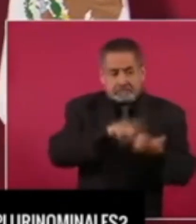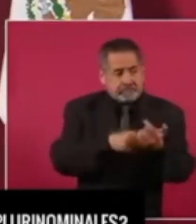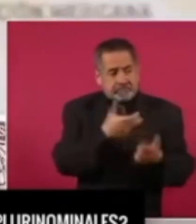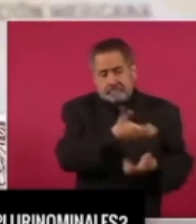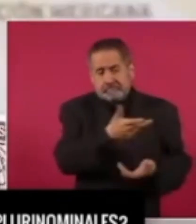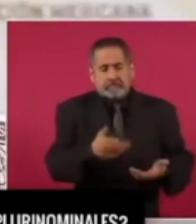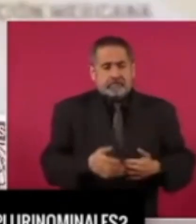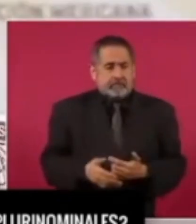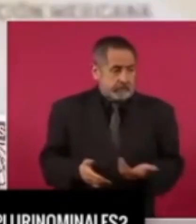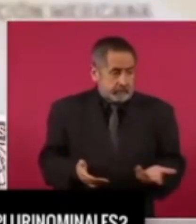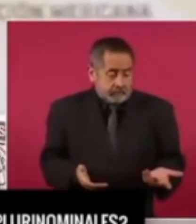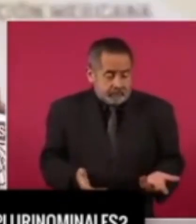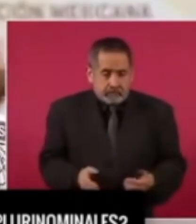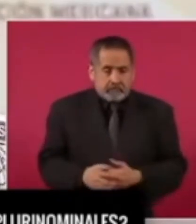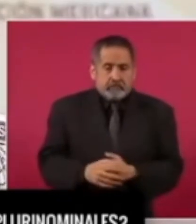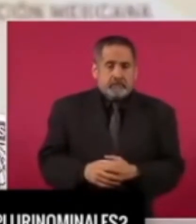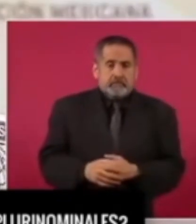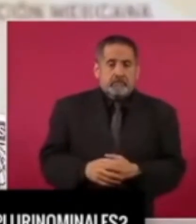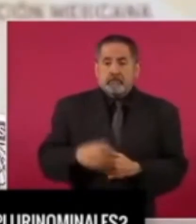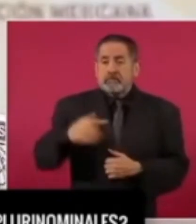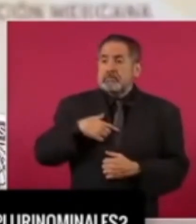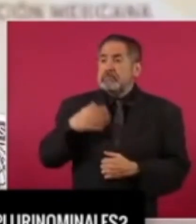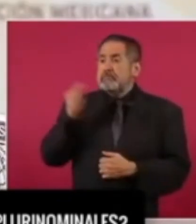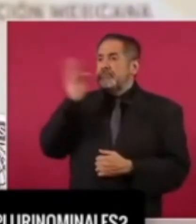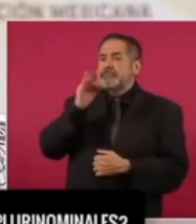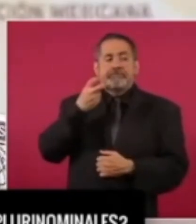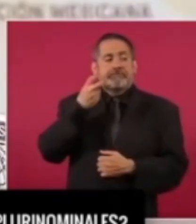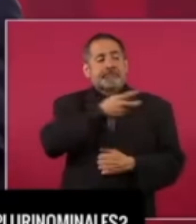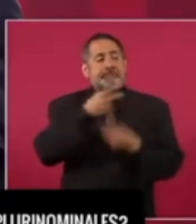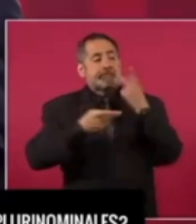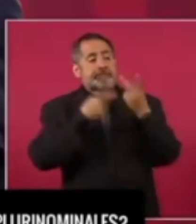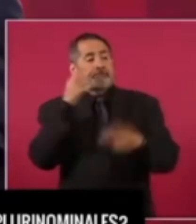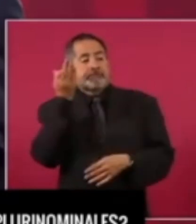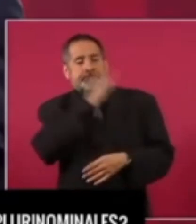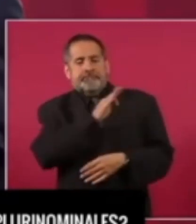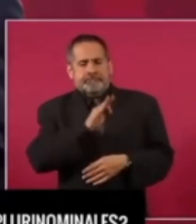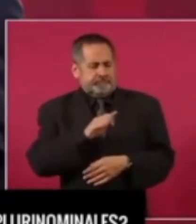No estoy levantando ningún falso.